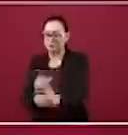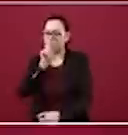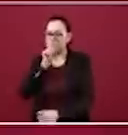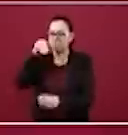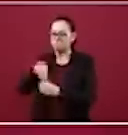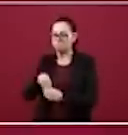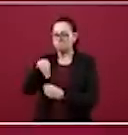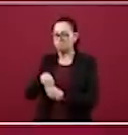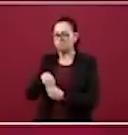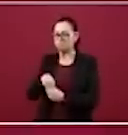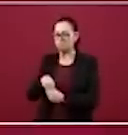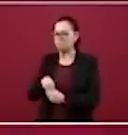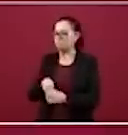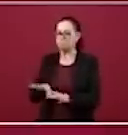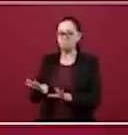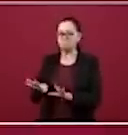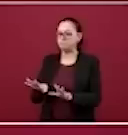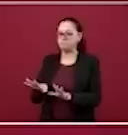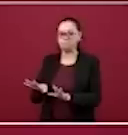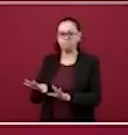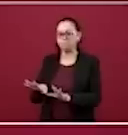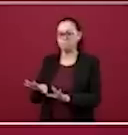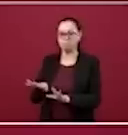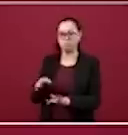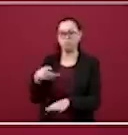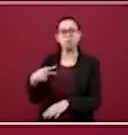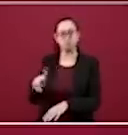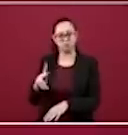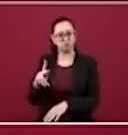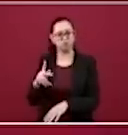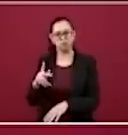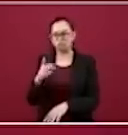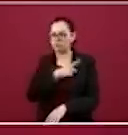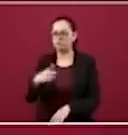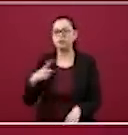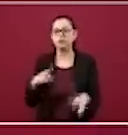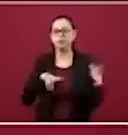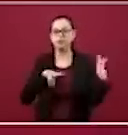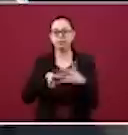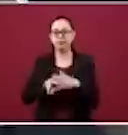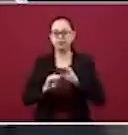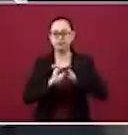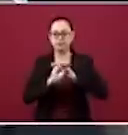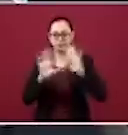pero yo soy partidario de la transparencia.